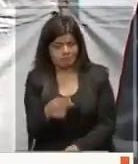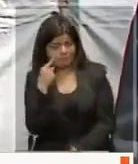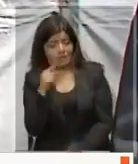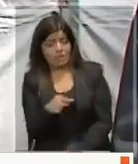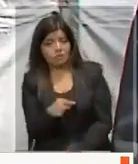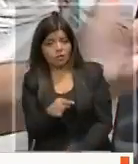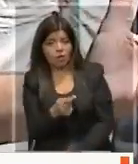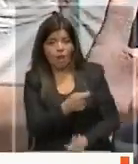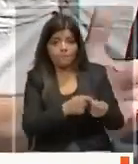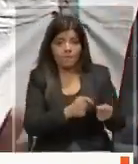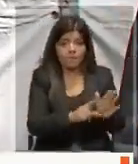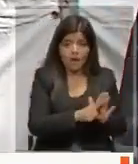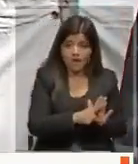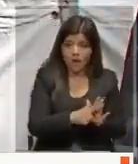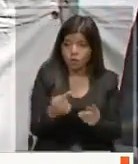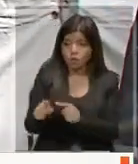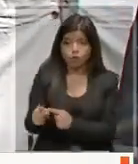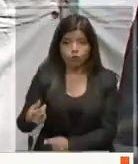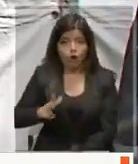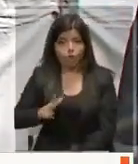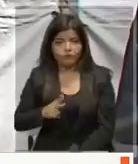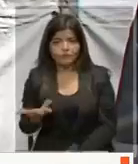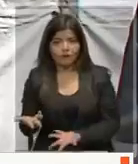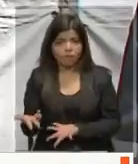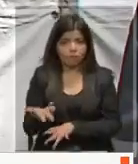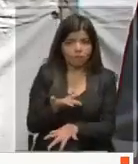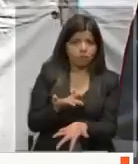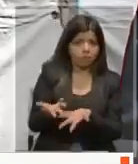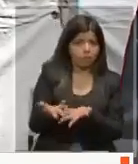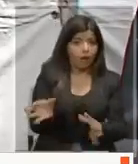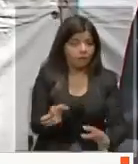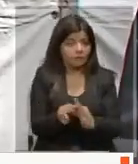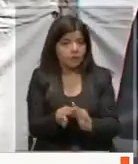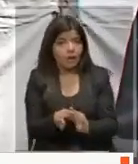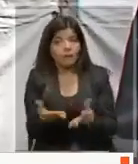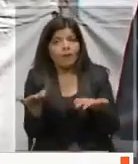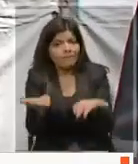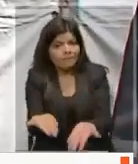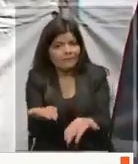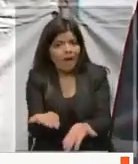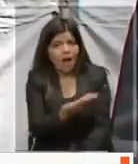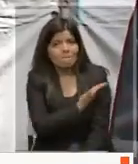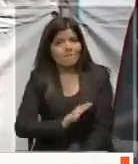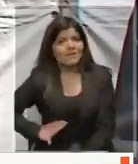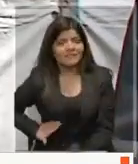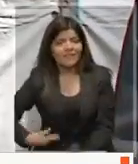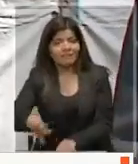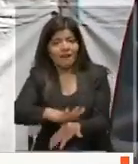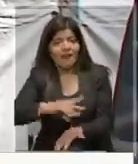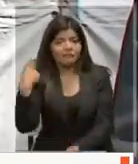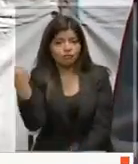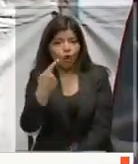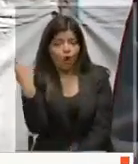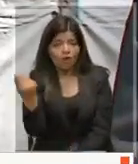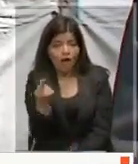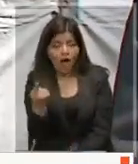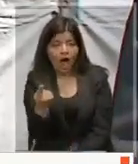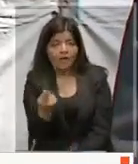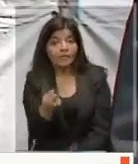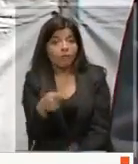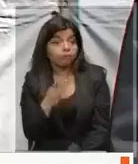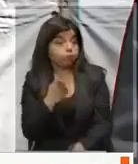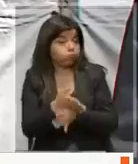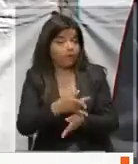el mercado ilegal y los armeros oficiales, y nada más y nada menos que el presidente nacional de los armeros de Chile, que hacía lobby en el